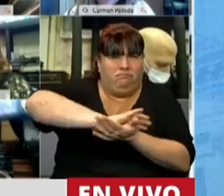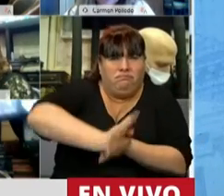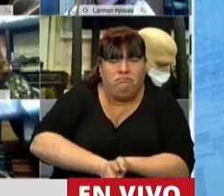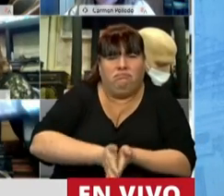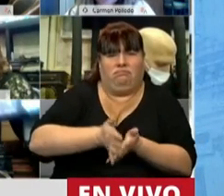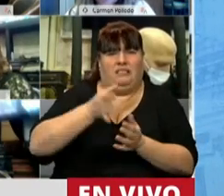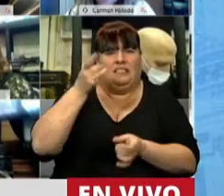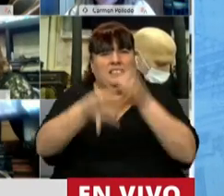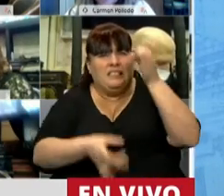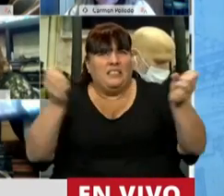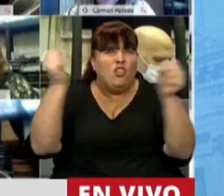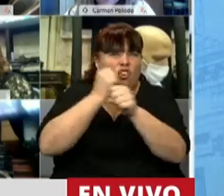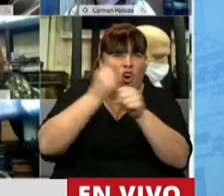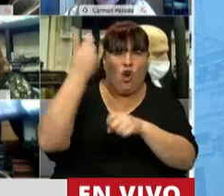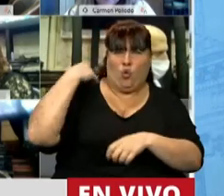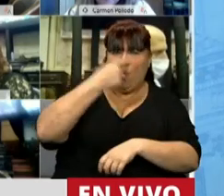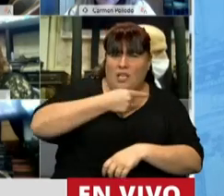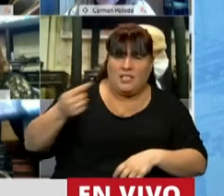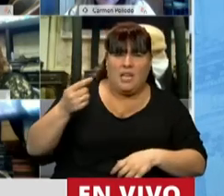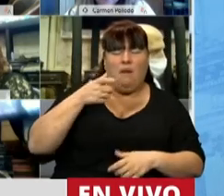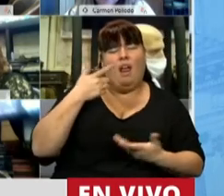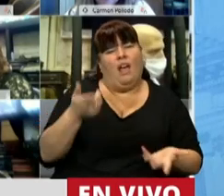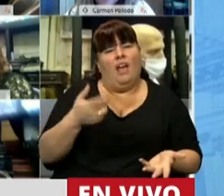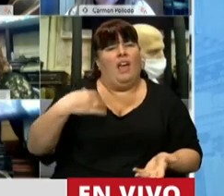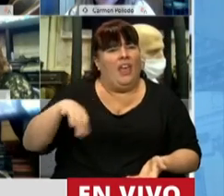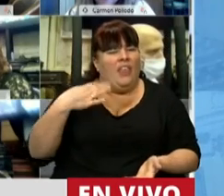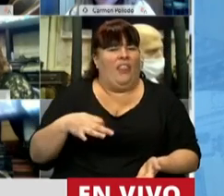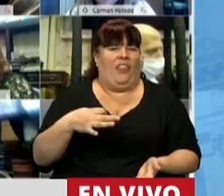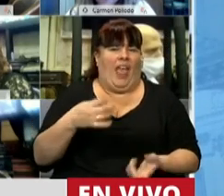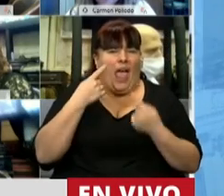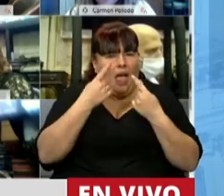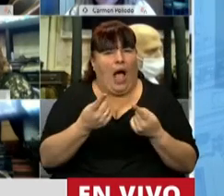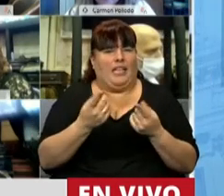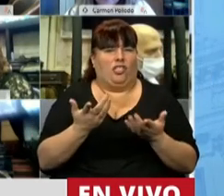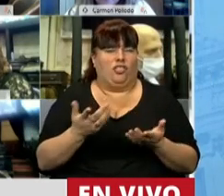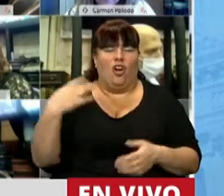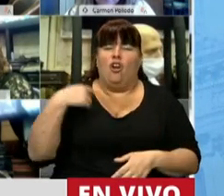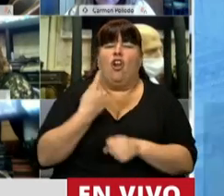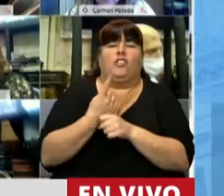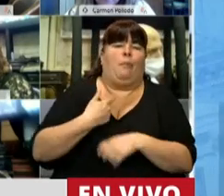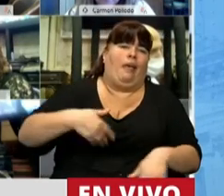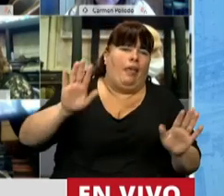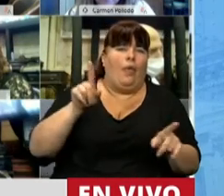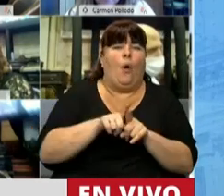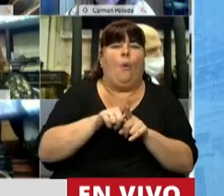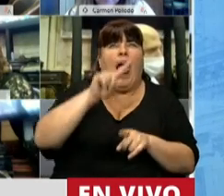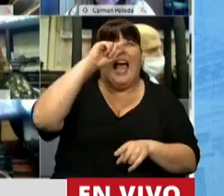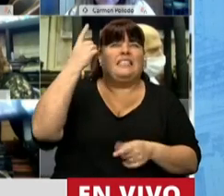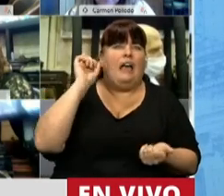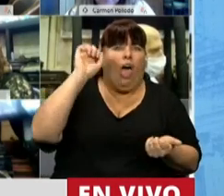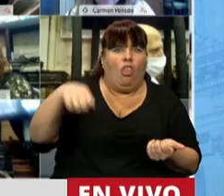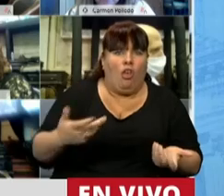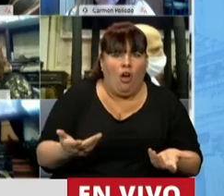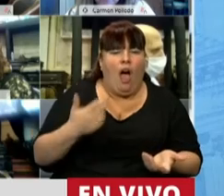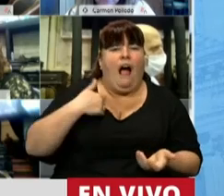desmantelados y vandalizados la semana pasada, creo que merecen una mirada. Creo que nosotros no podemos permitir, como Estado